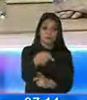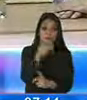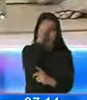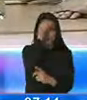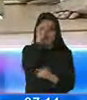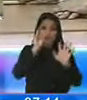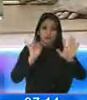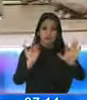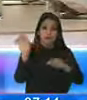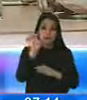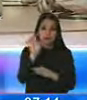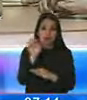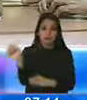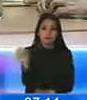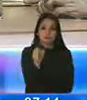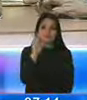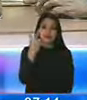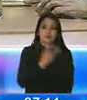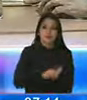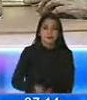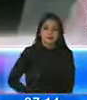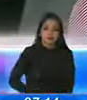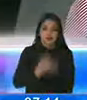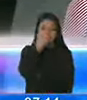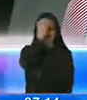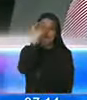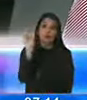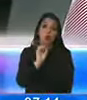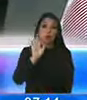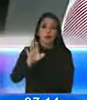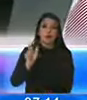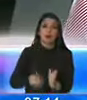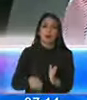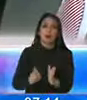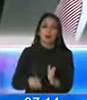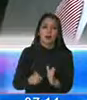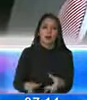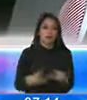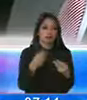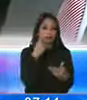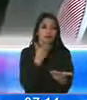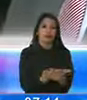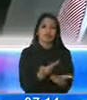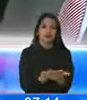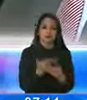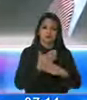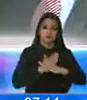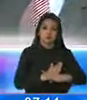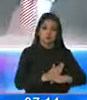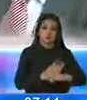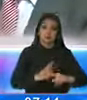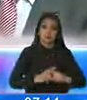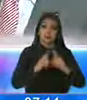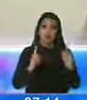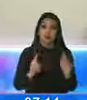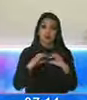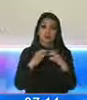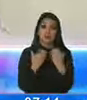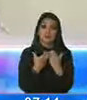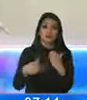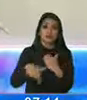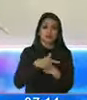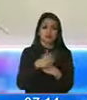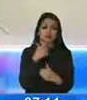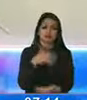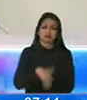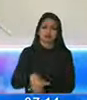será el día en el que comparezca el vicepresidente o su abogado para entregar las pruebas de descargo. Pero dentro de la comisión hay